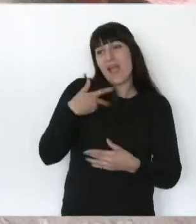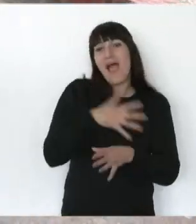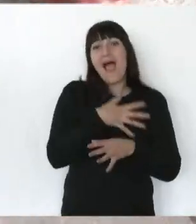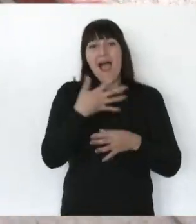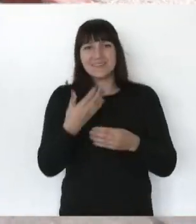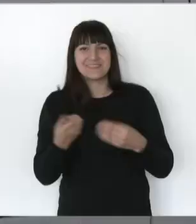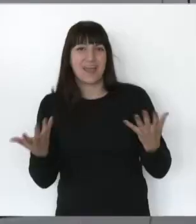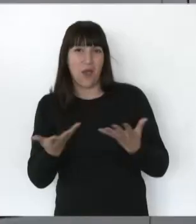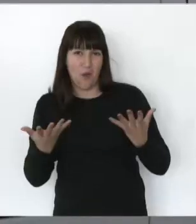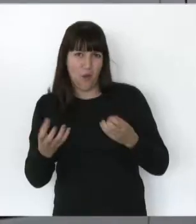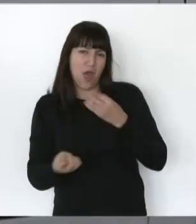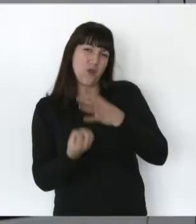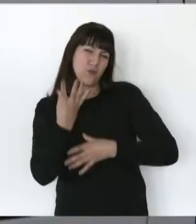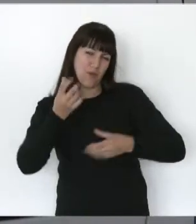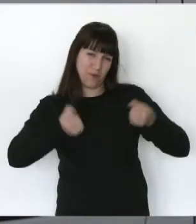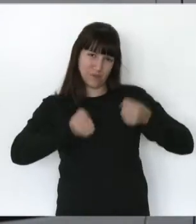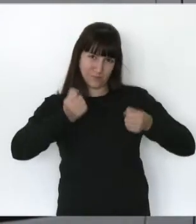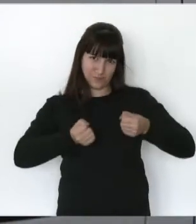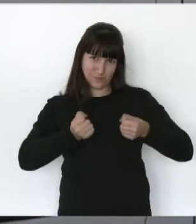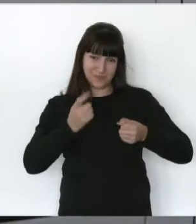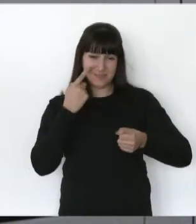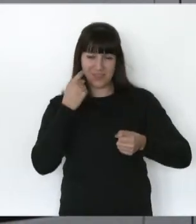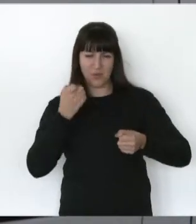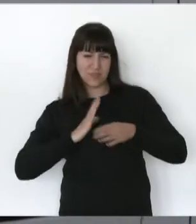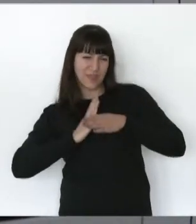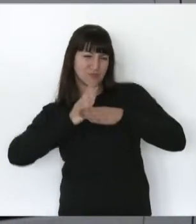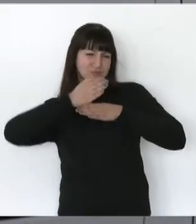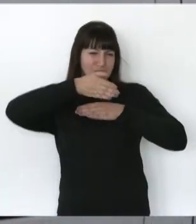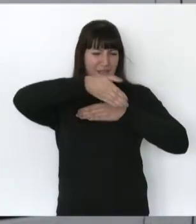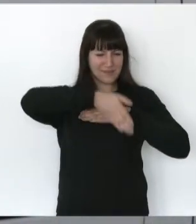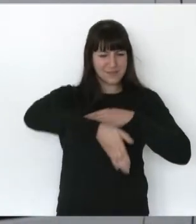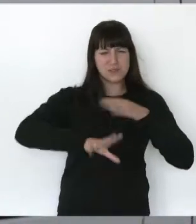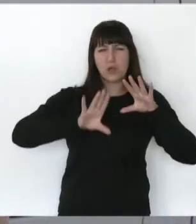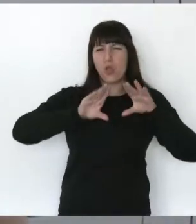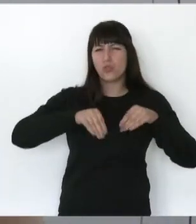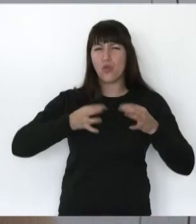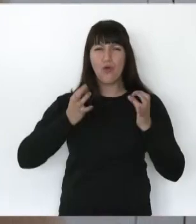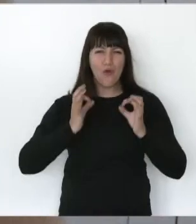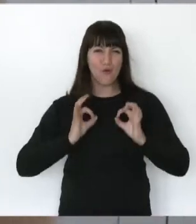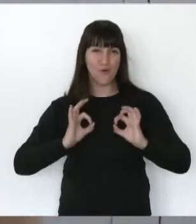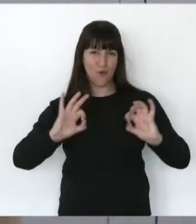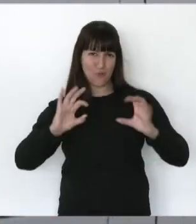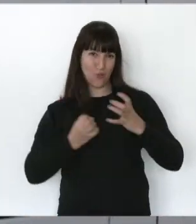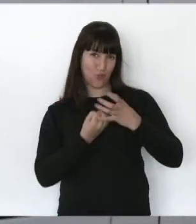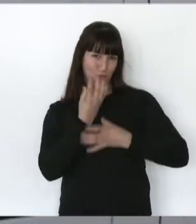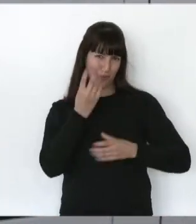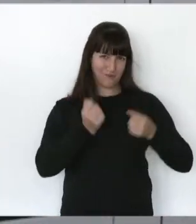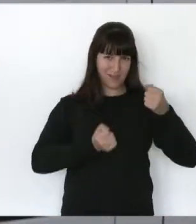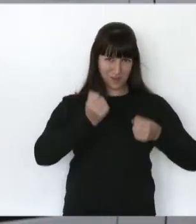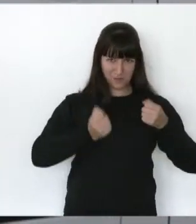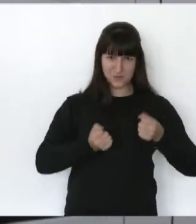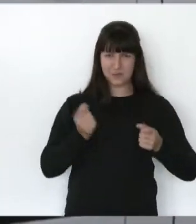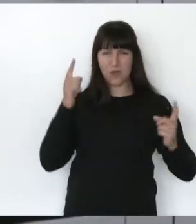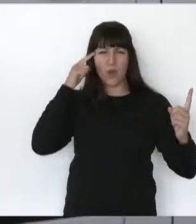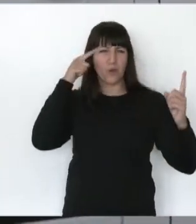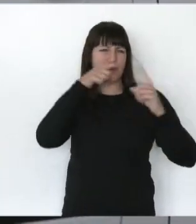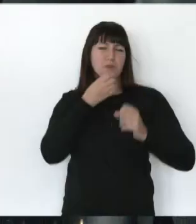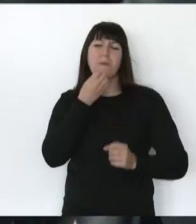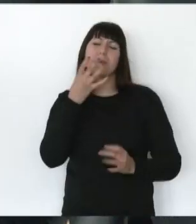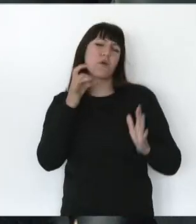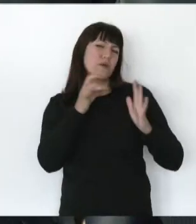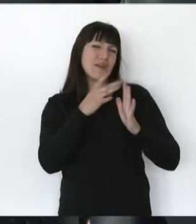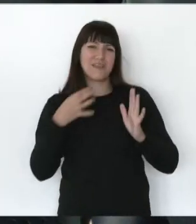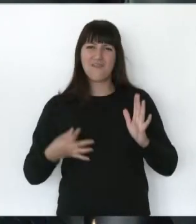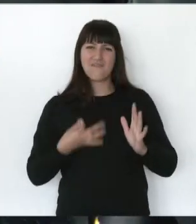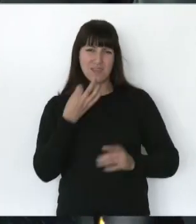adquirimos el vehículo. Tiene la rampa accesible, tiene todas las comodidades como para hacer mejorar